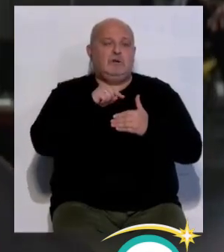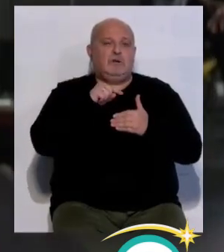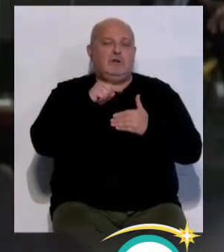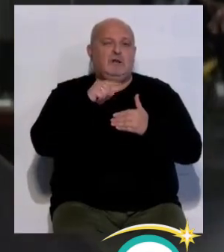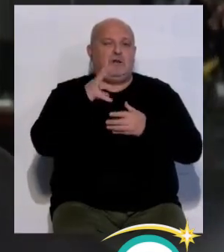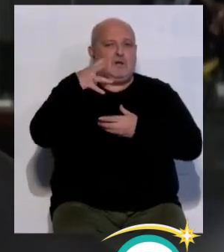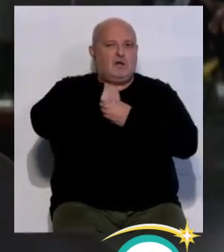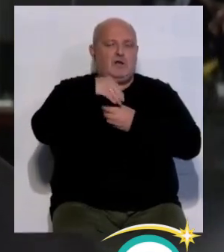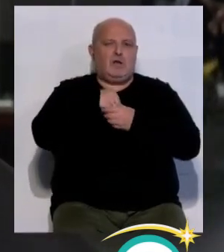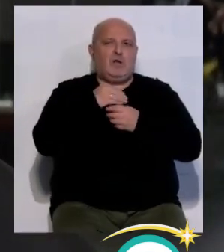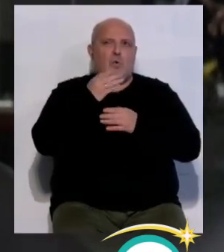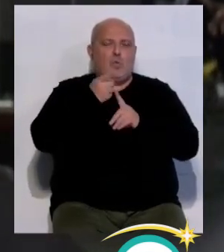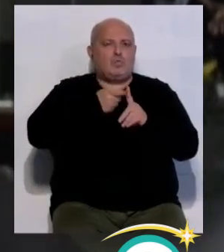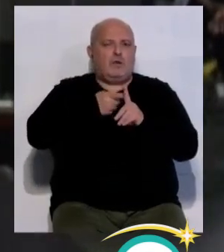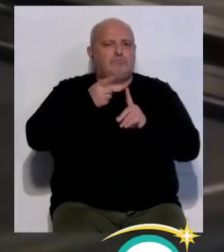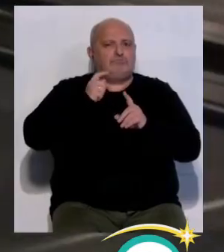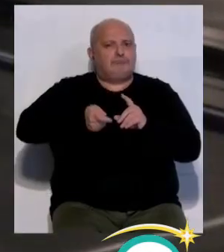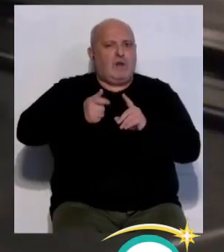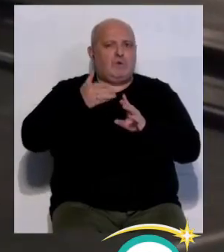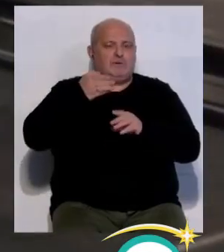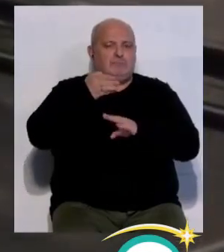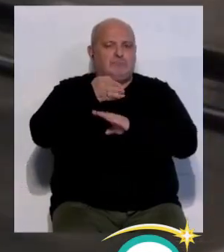si no lo metes, como lo integras como algo necesario,